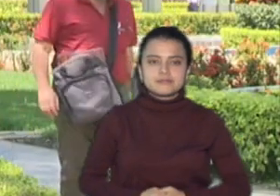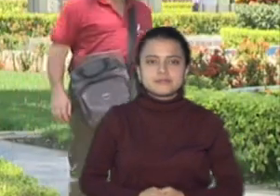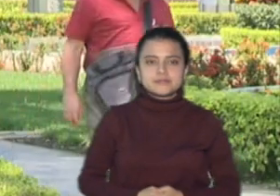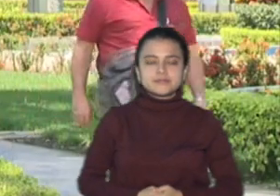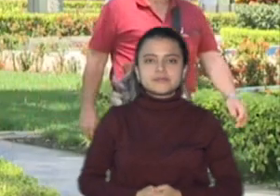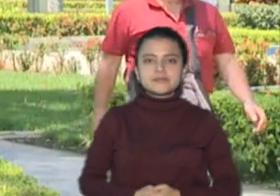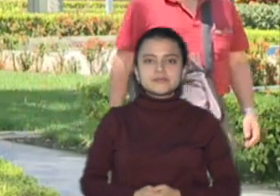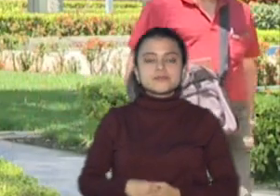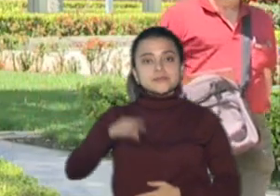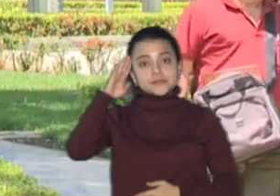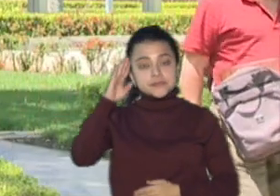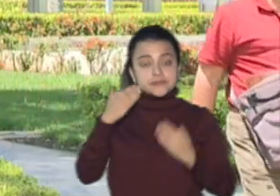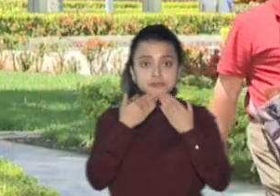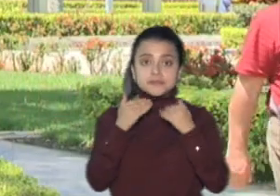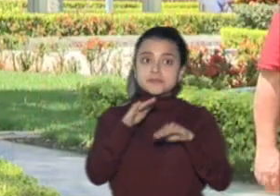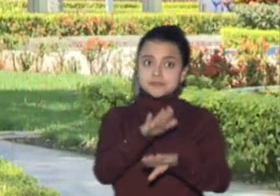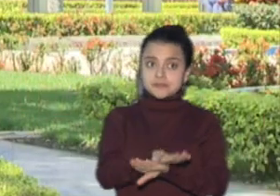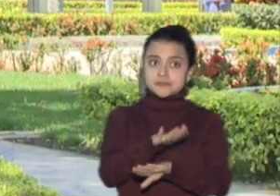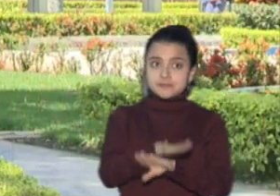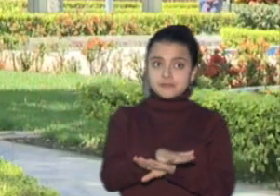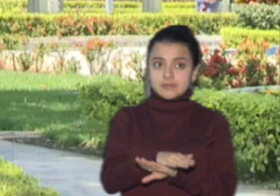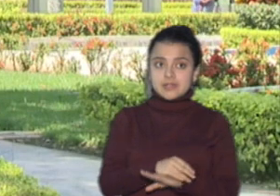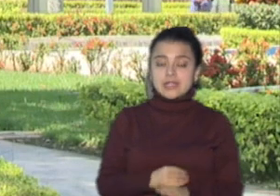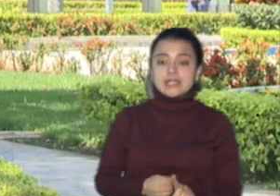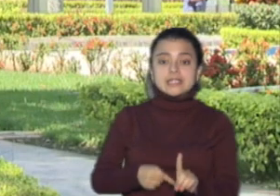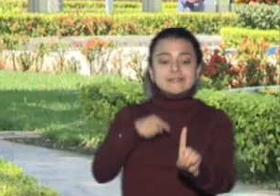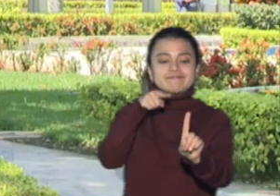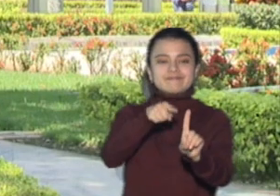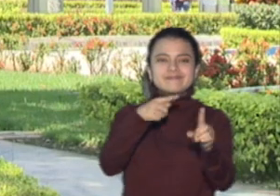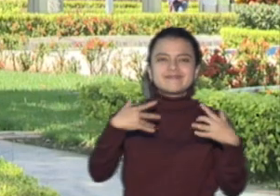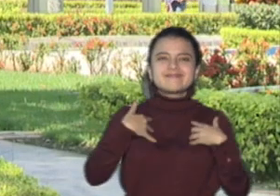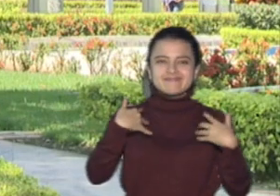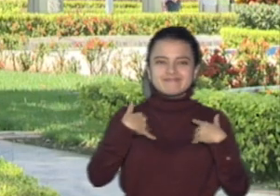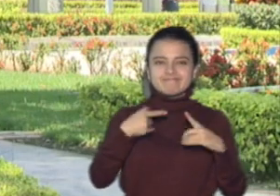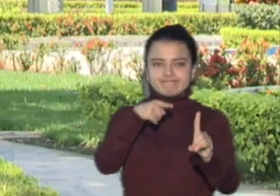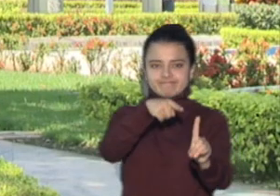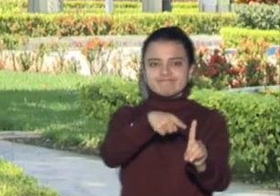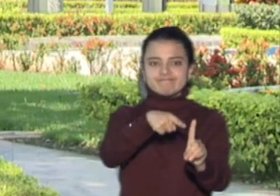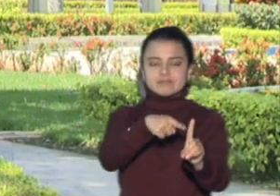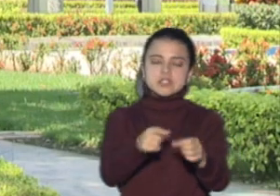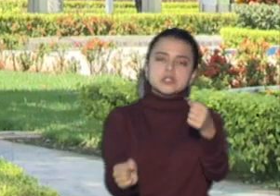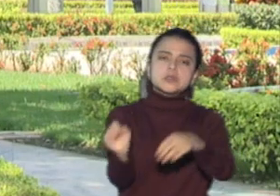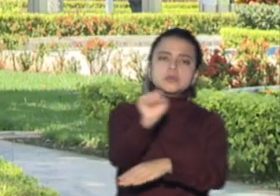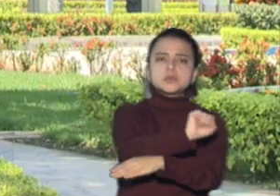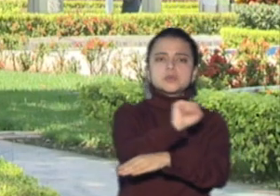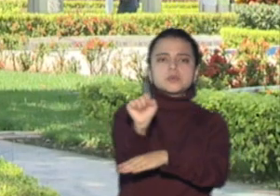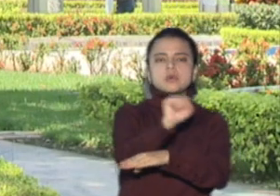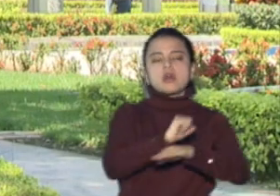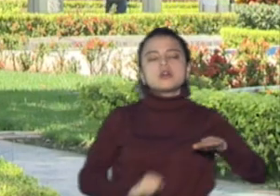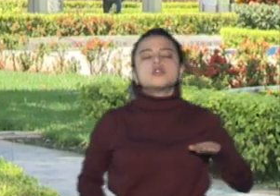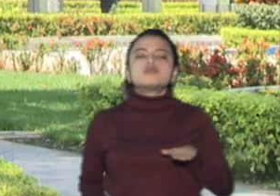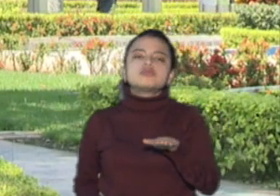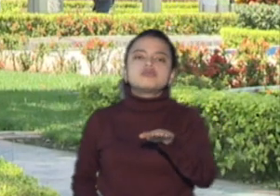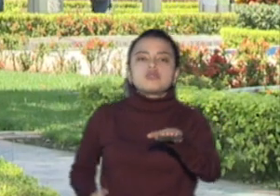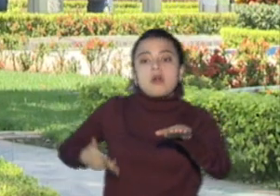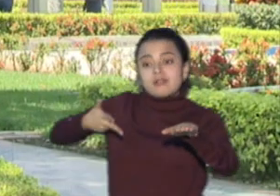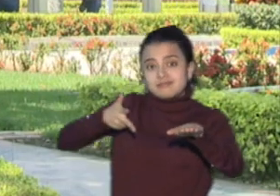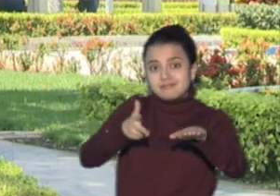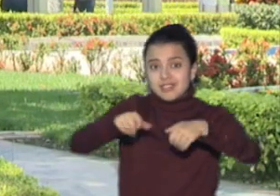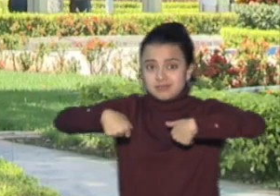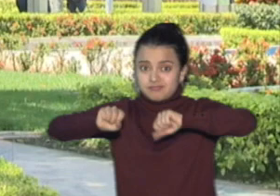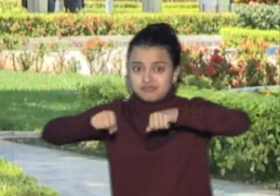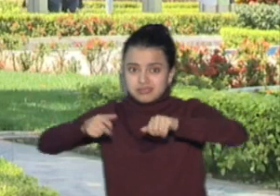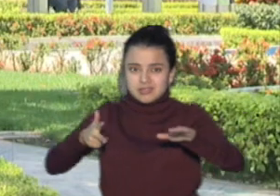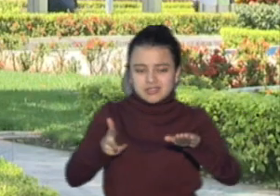Hola, buenas tardes. La víctima se movilizaba en su vehículo particular por el sur de la ciudad cuando fue abordado por un sicario que acabó con su vida luego